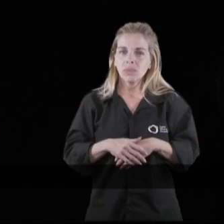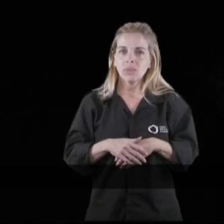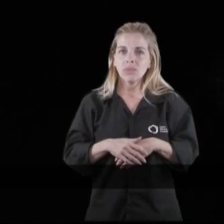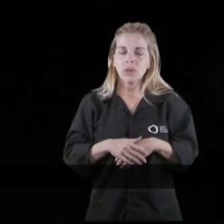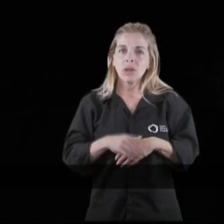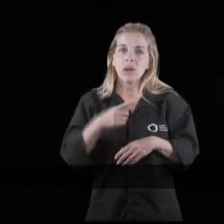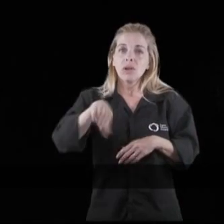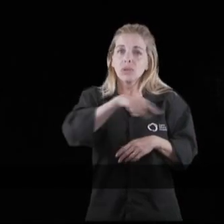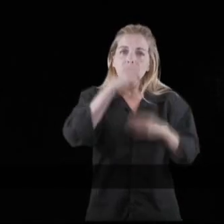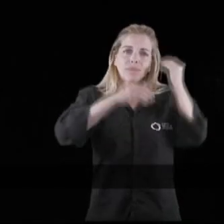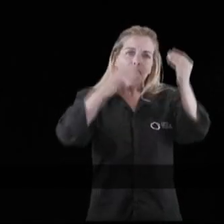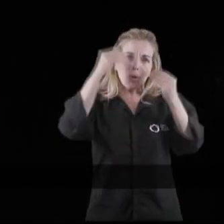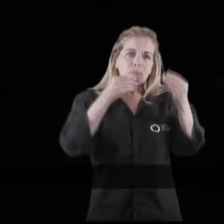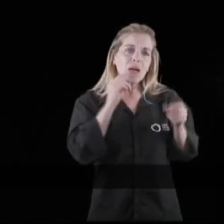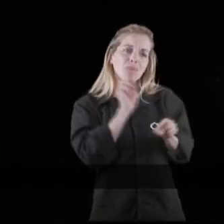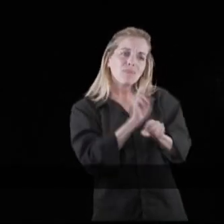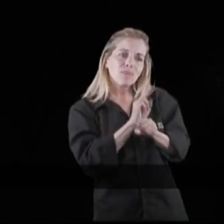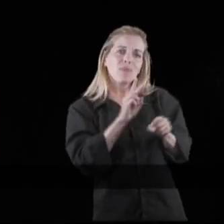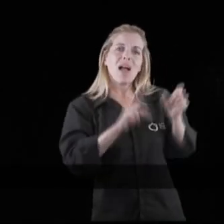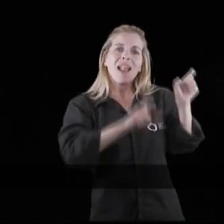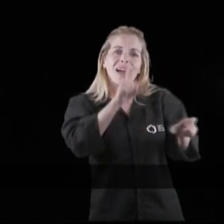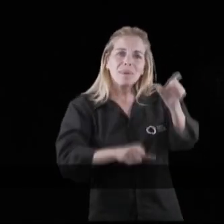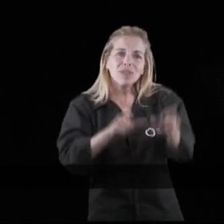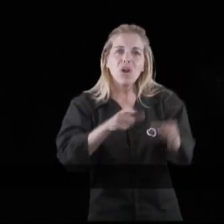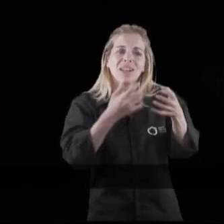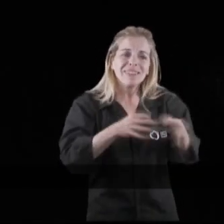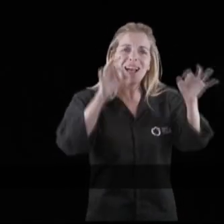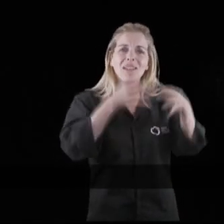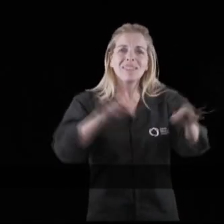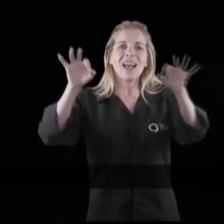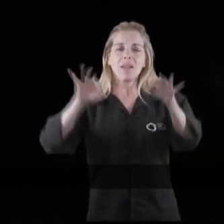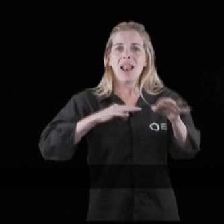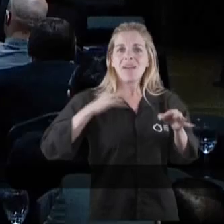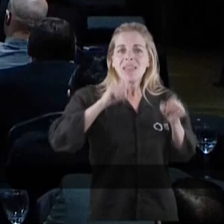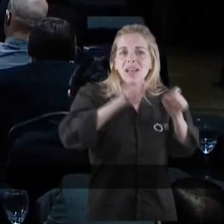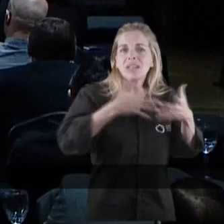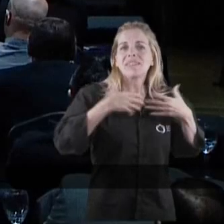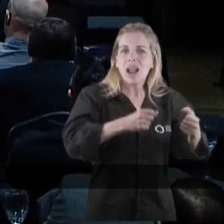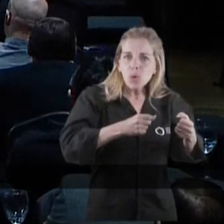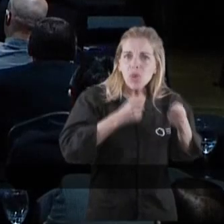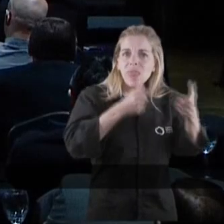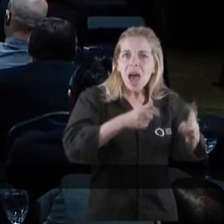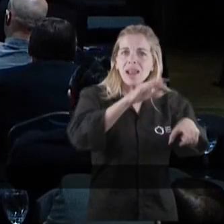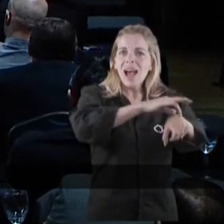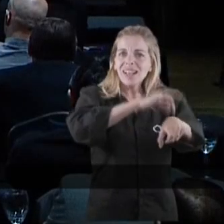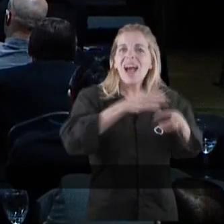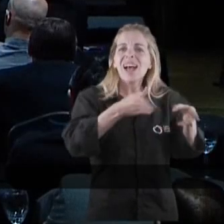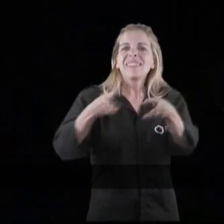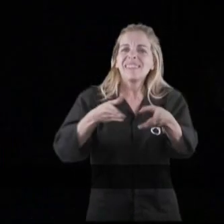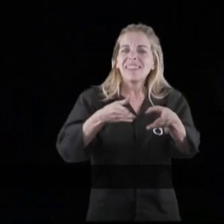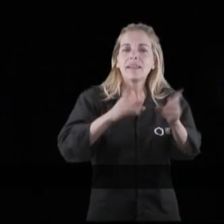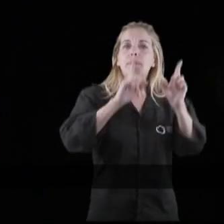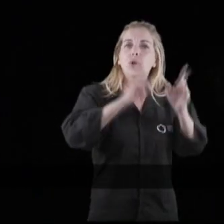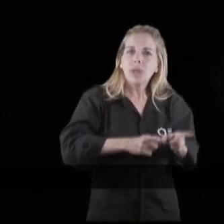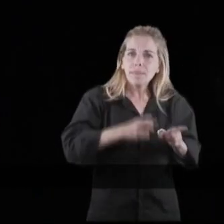tratar de preservar la mayor cantidad de vidas y de darle la asistencia médica que necesitaba cada argentino, cada argentina, pero también nos ocupamos de que